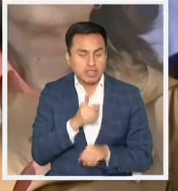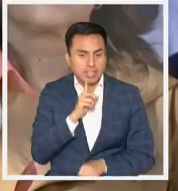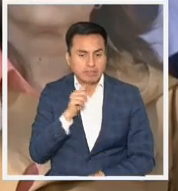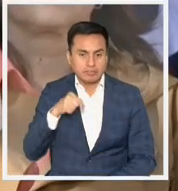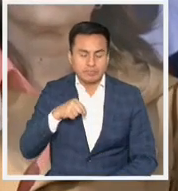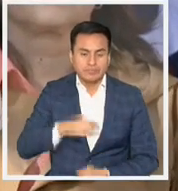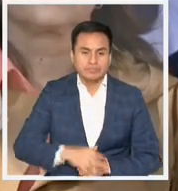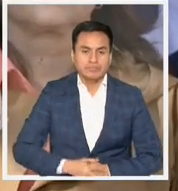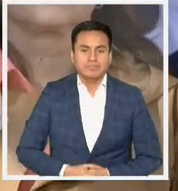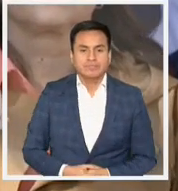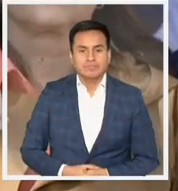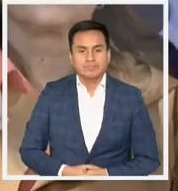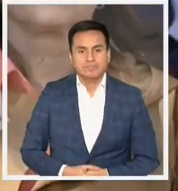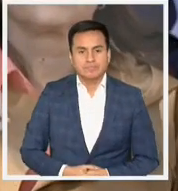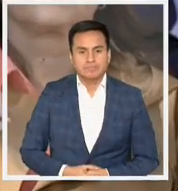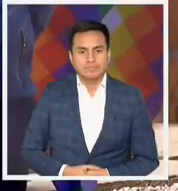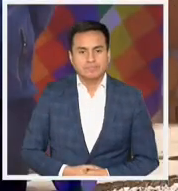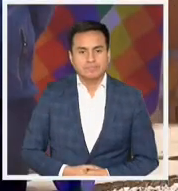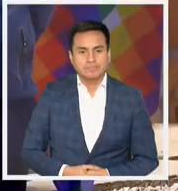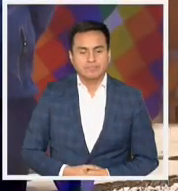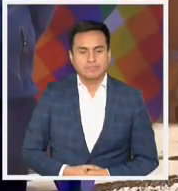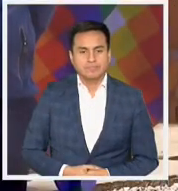tenemos.